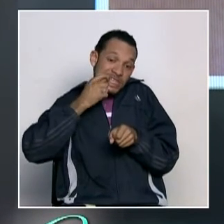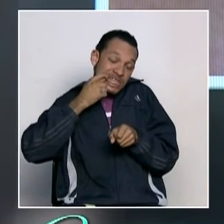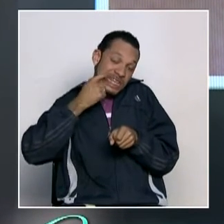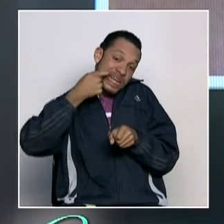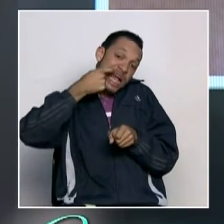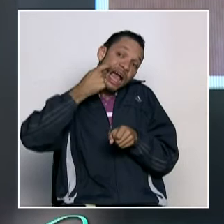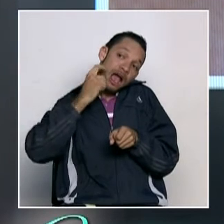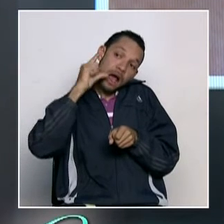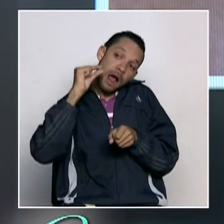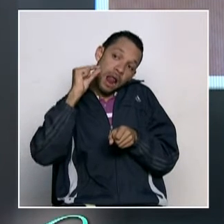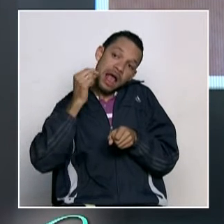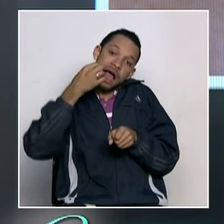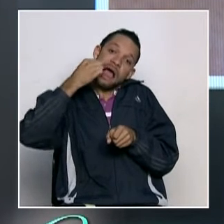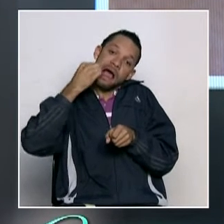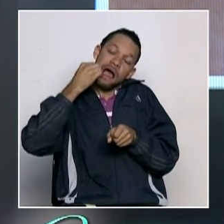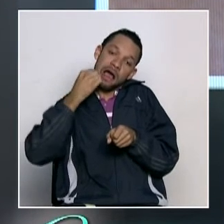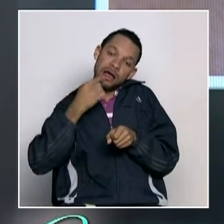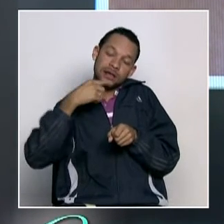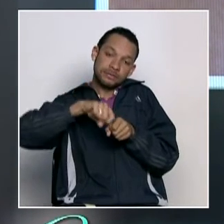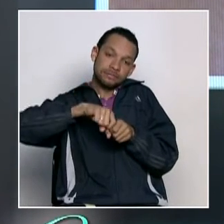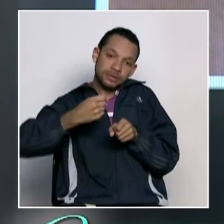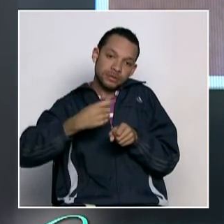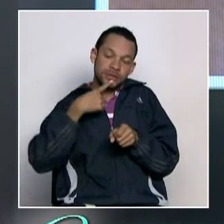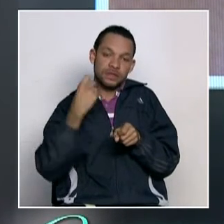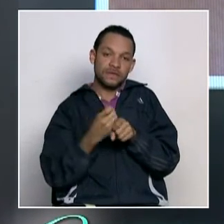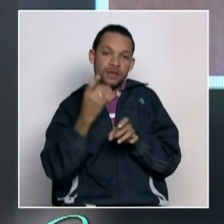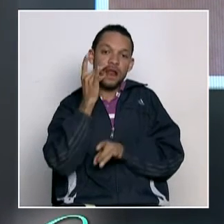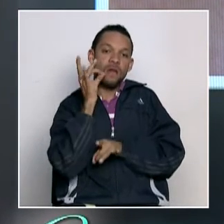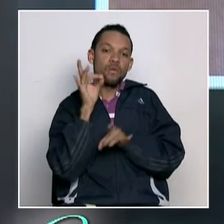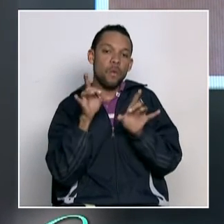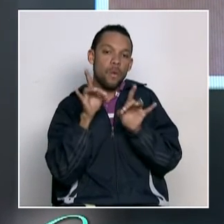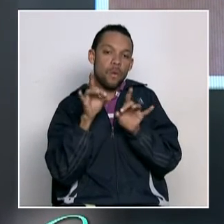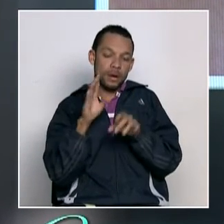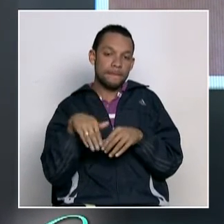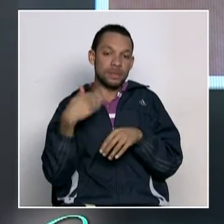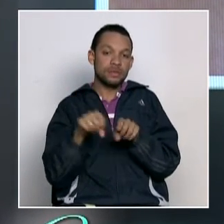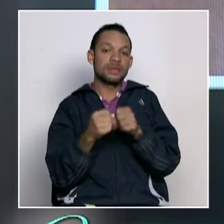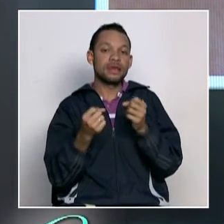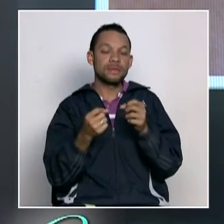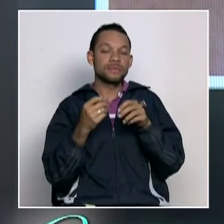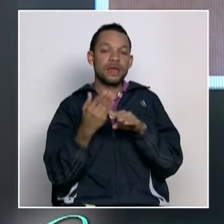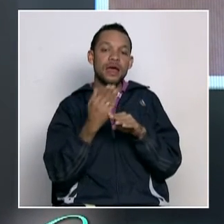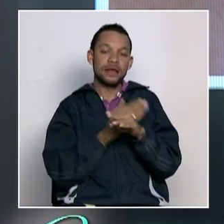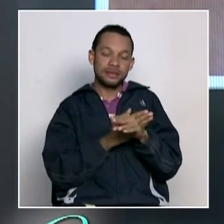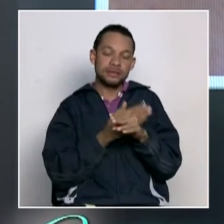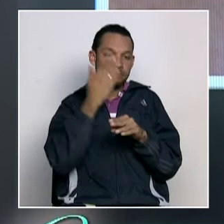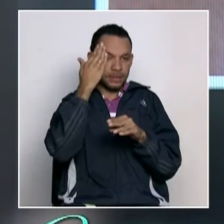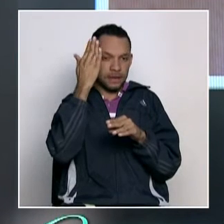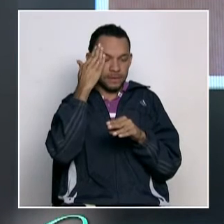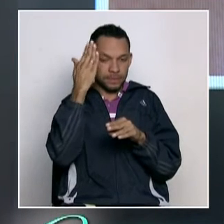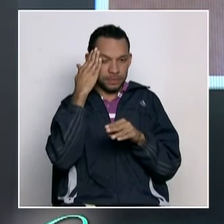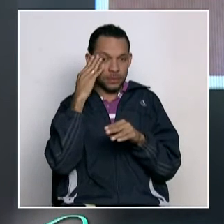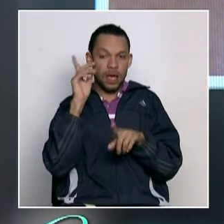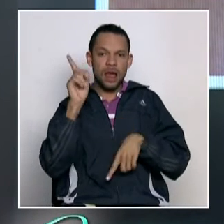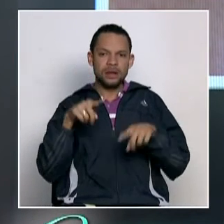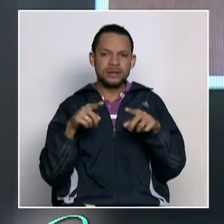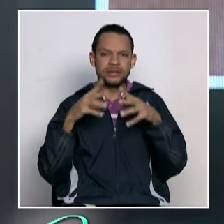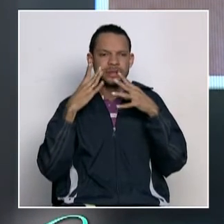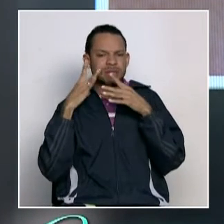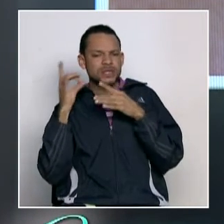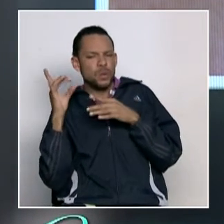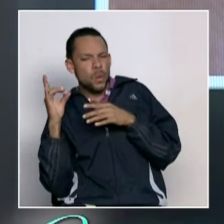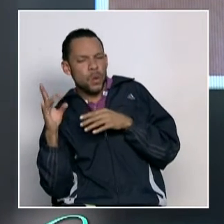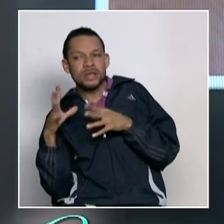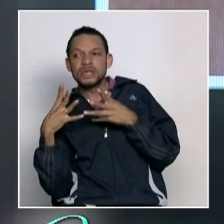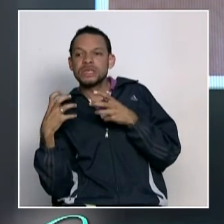quitamos protegiendo al paciente, generamos mucho daño. Eso hay que tenerlo en cuenta. Hay que saberlas quitar. Y la gente sale desesperada a